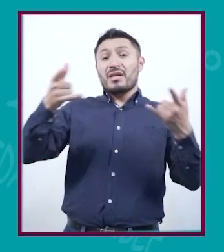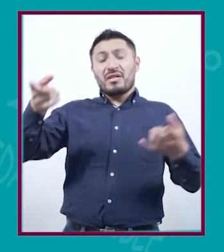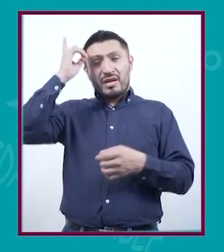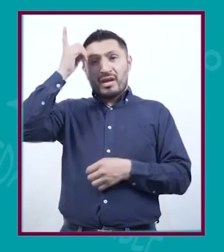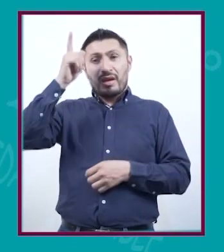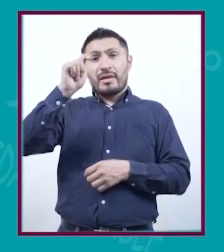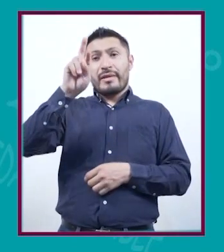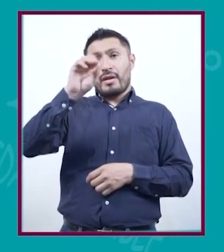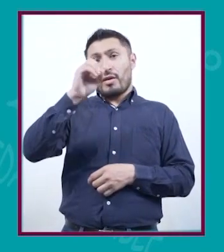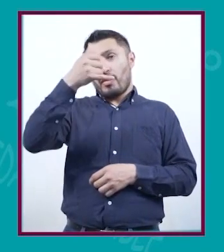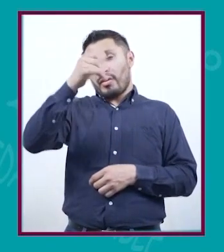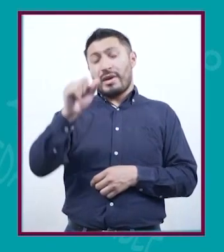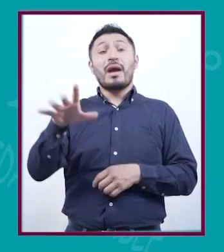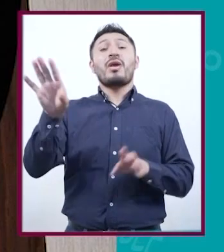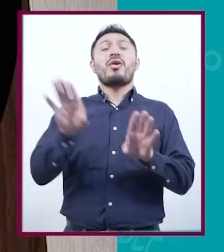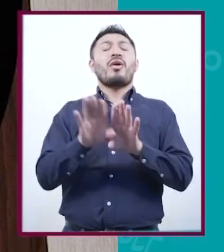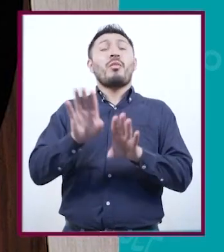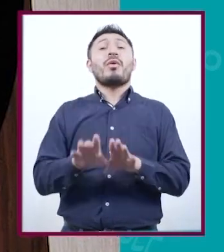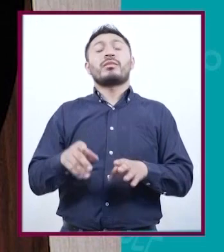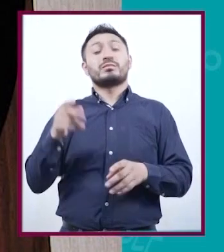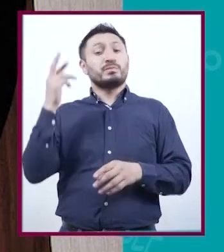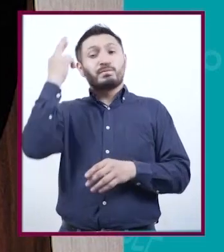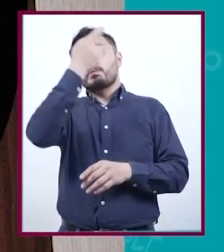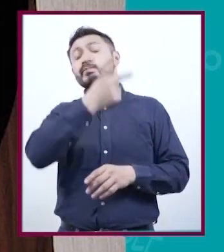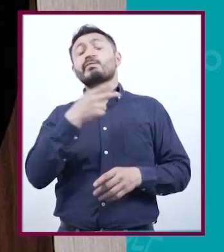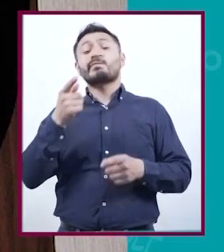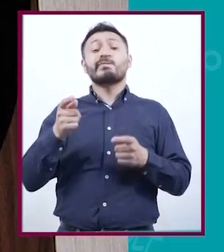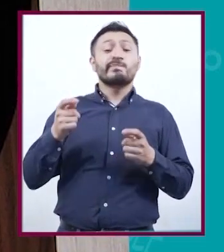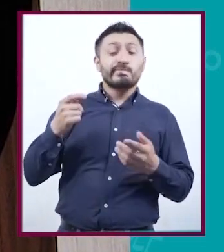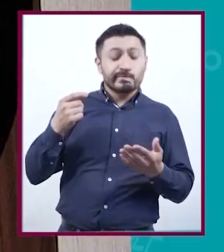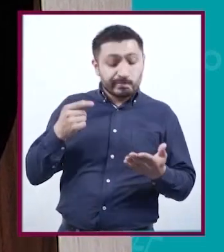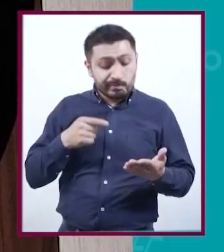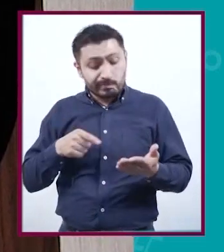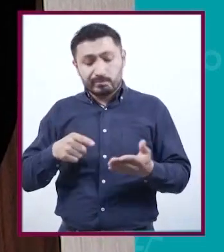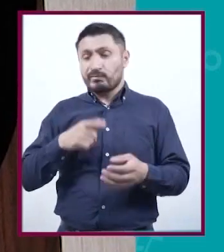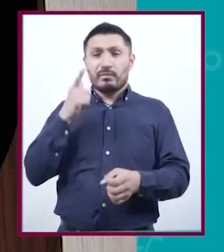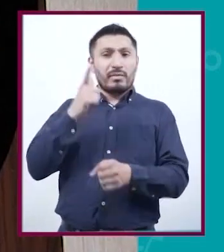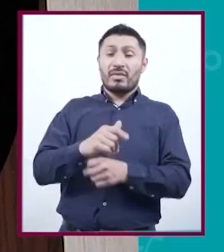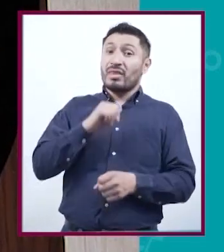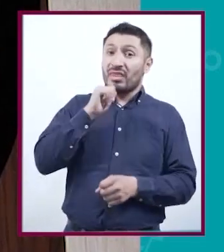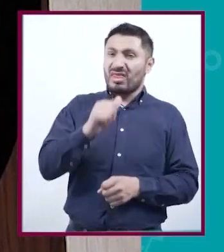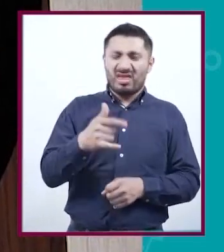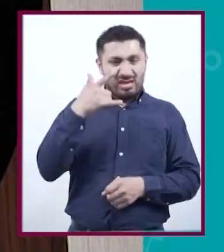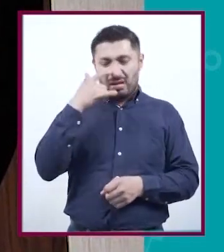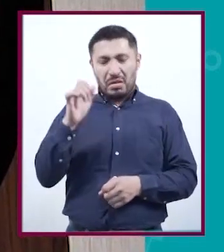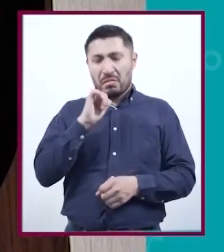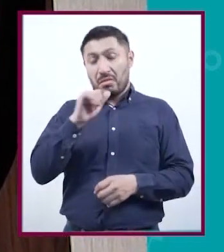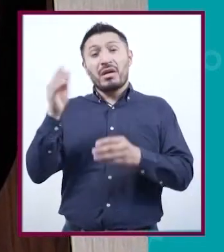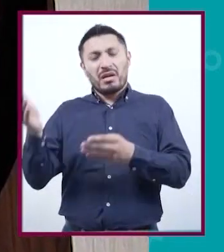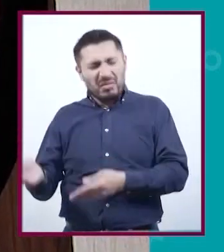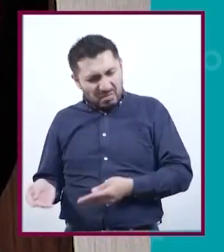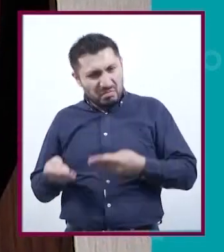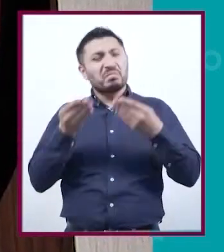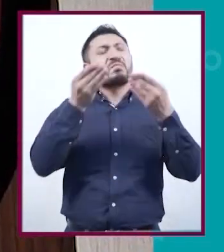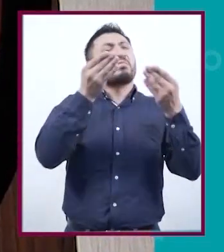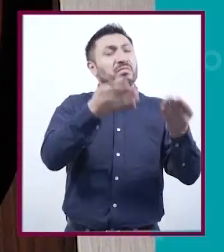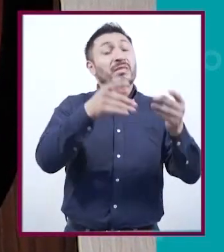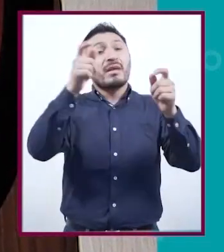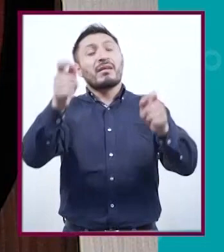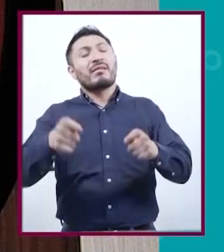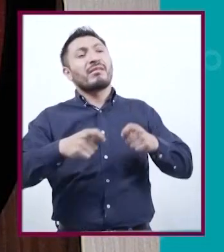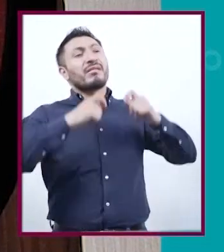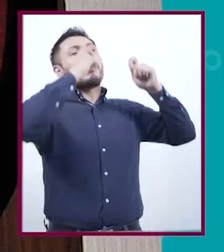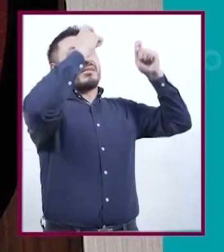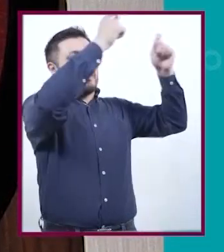Troya, hicieron pasar el escudo por controles de seguridad y después de no detectar nada anómalo, el embajador pasó